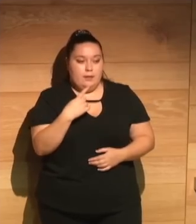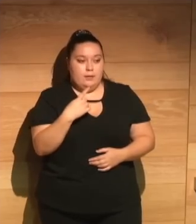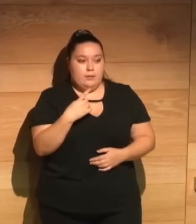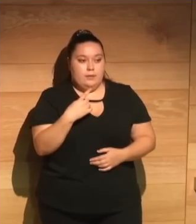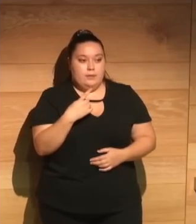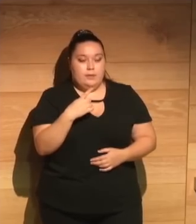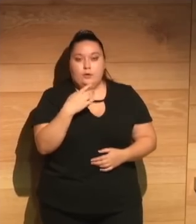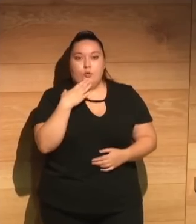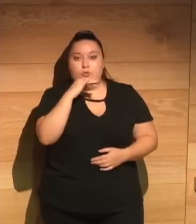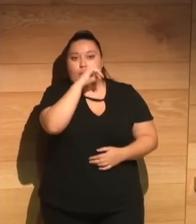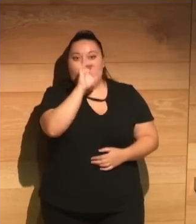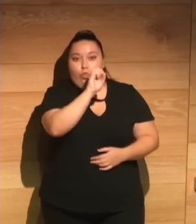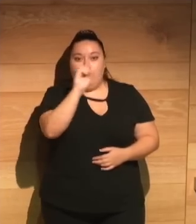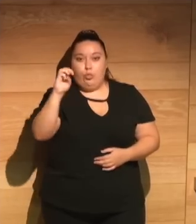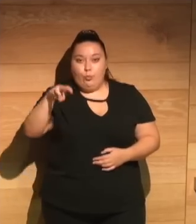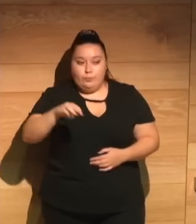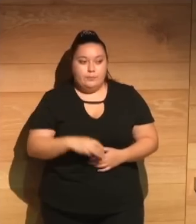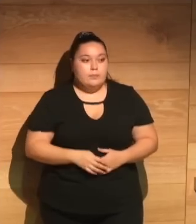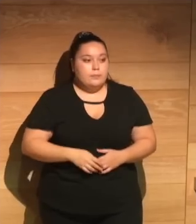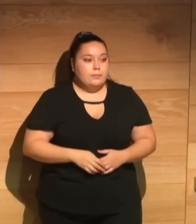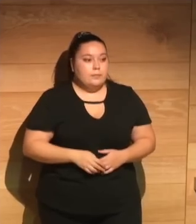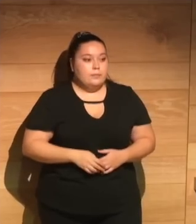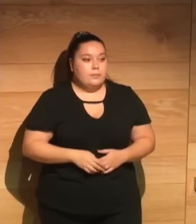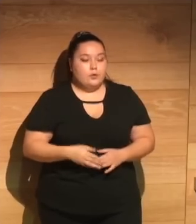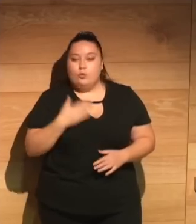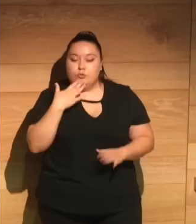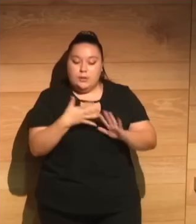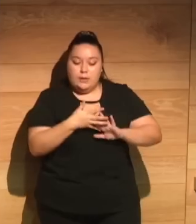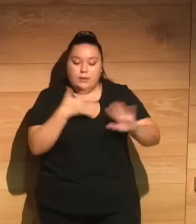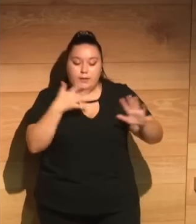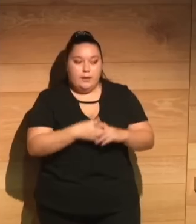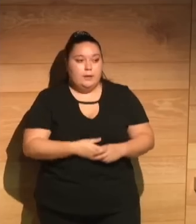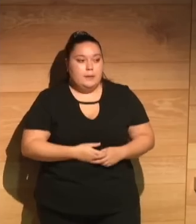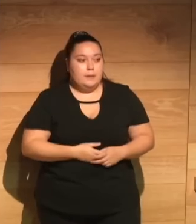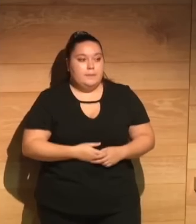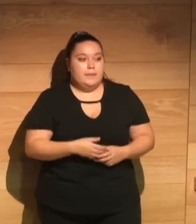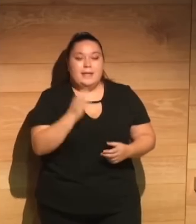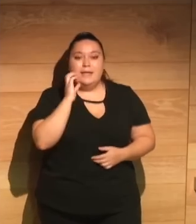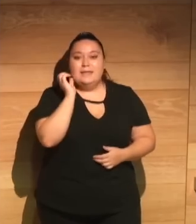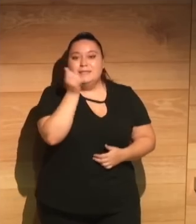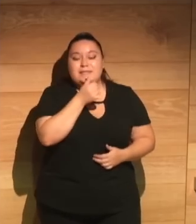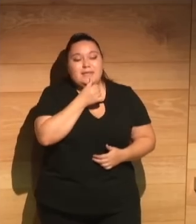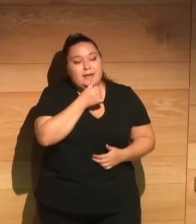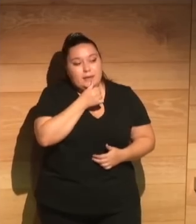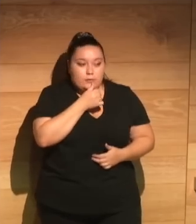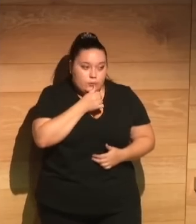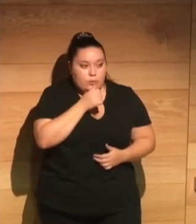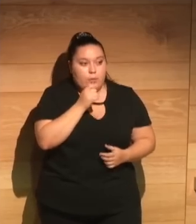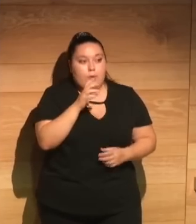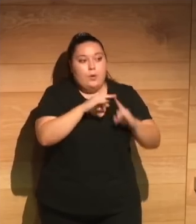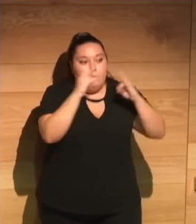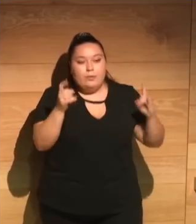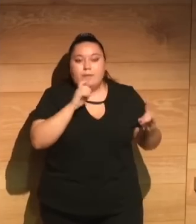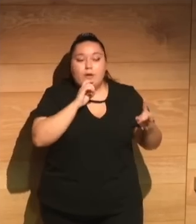muchas veces, el zoom. Zoom. Cuando vemos el secreto... Zoom, el zoom acelera mucho la el rodaje. Secreto de Puente Viejo, La que se avecina, que son series que por su